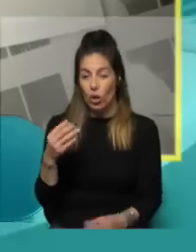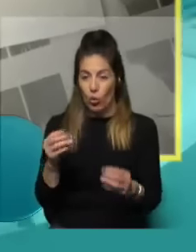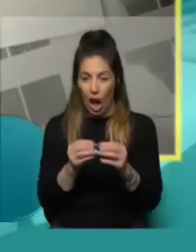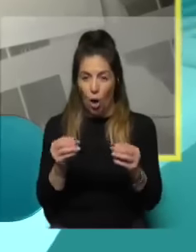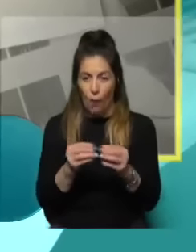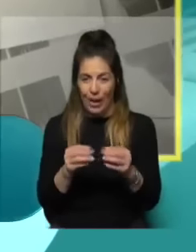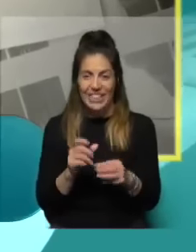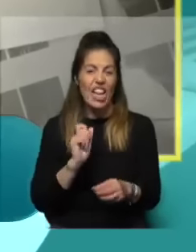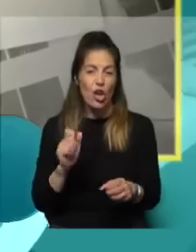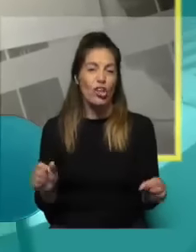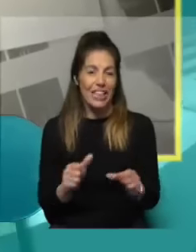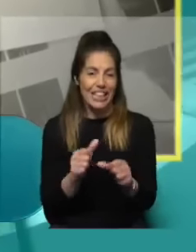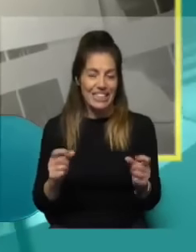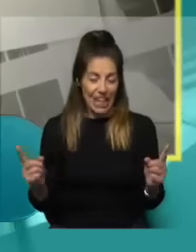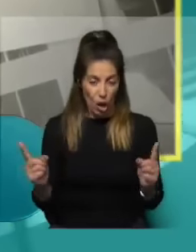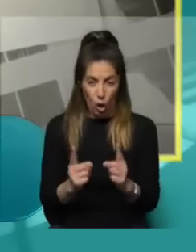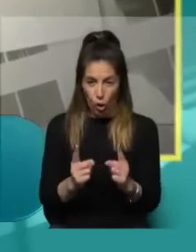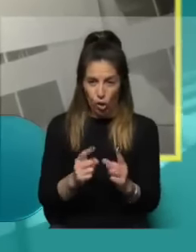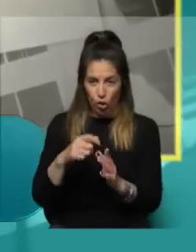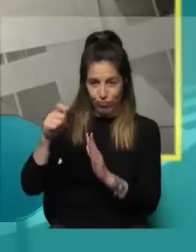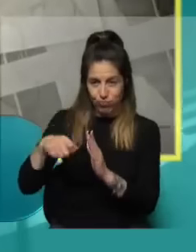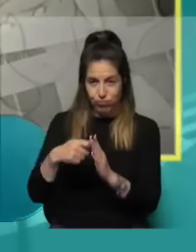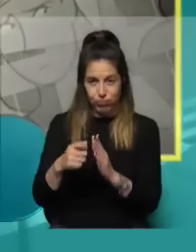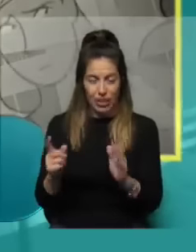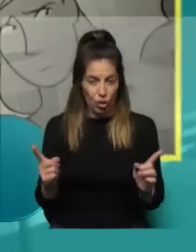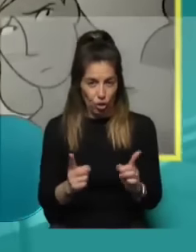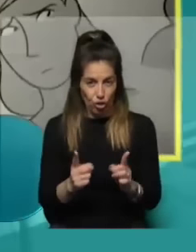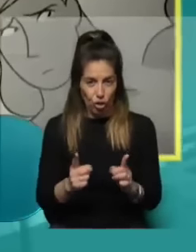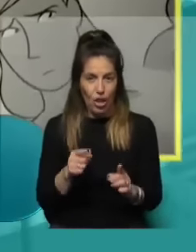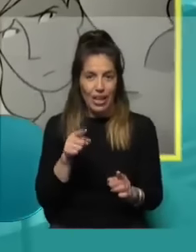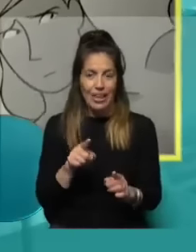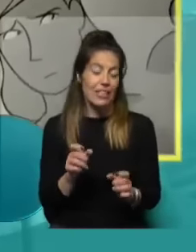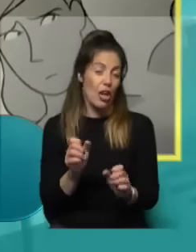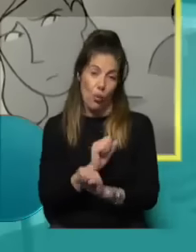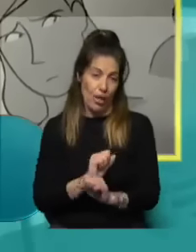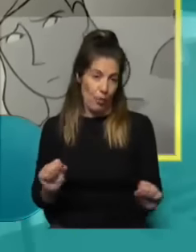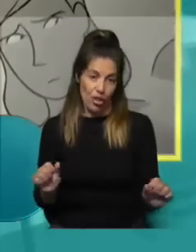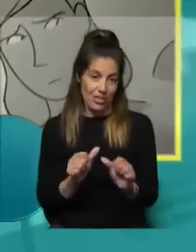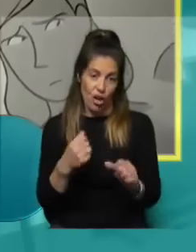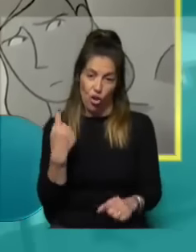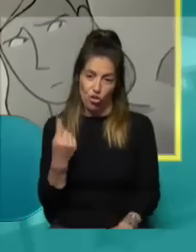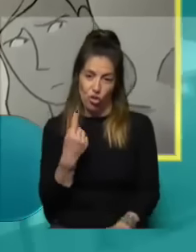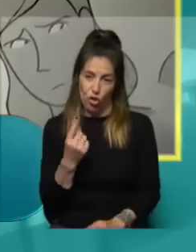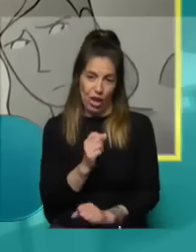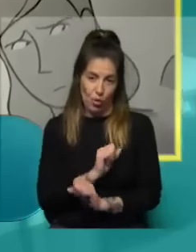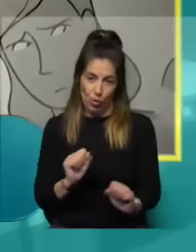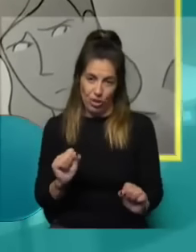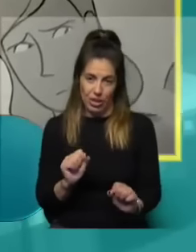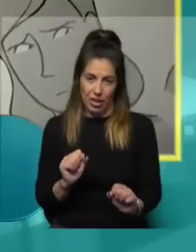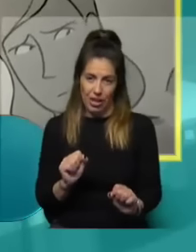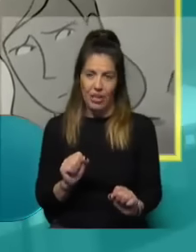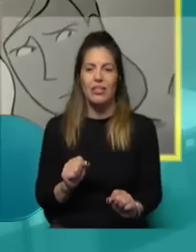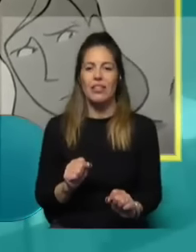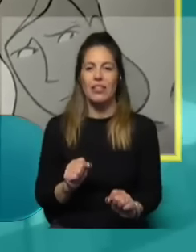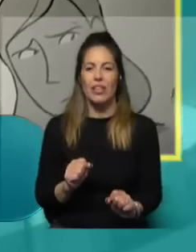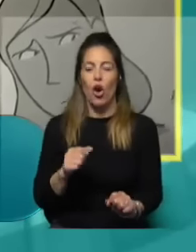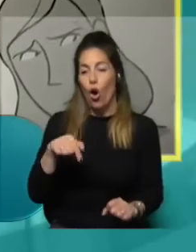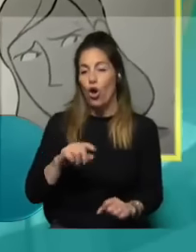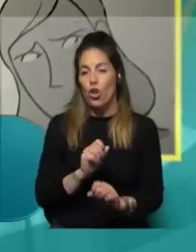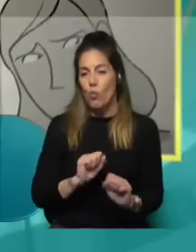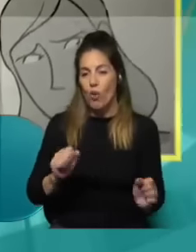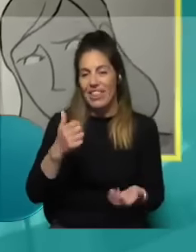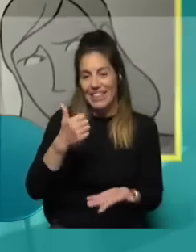quien hice el corto. El corto a ras del agua. Claro, que sin ella el corto no hubiera salido adelante de la forma que lo hizo. Y hoy no puede estar